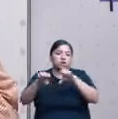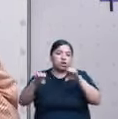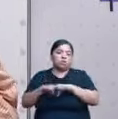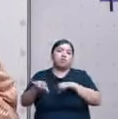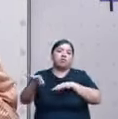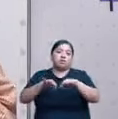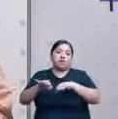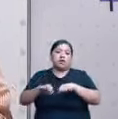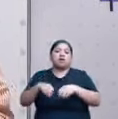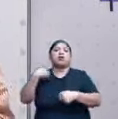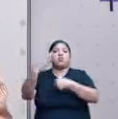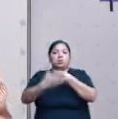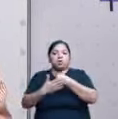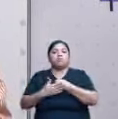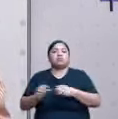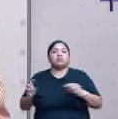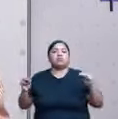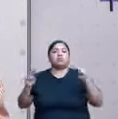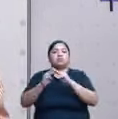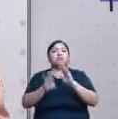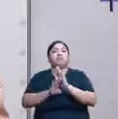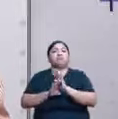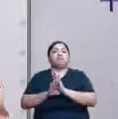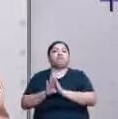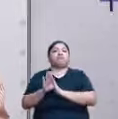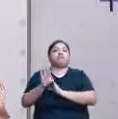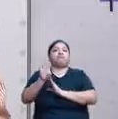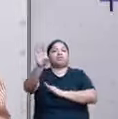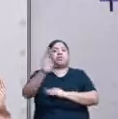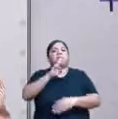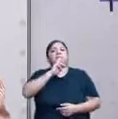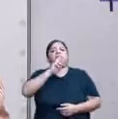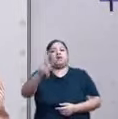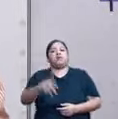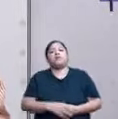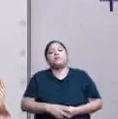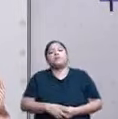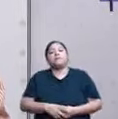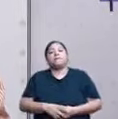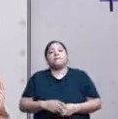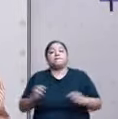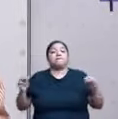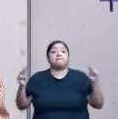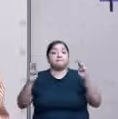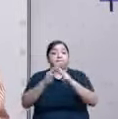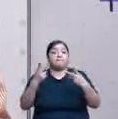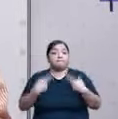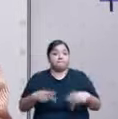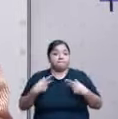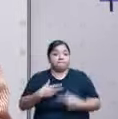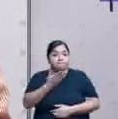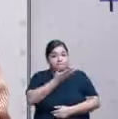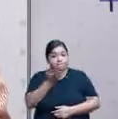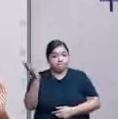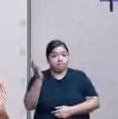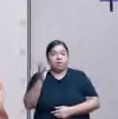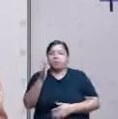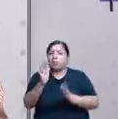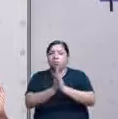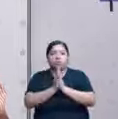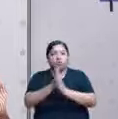juntos vamos a sacar a Mixquiahuala del hoyo en el cual hoy está metido Mixquiahuala. Mixquiahualenses, no se equivoquen otra